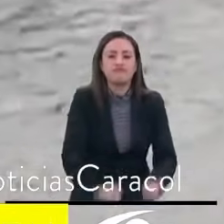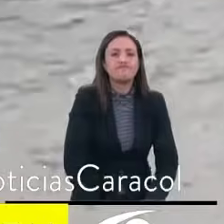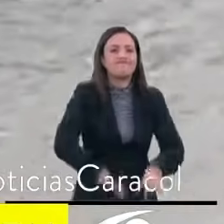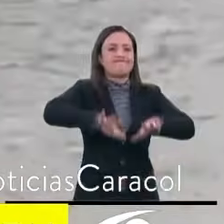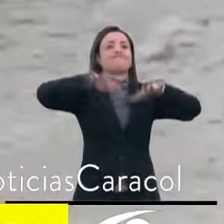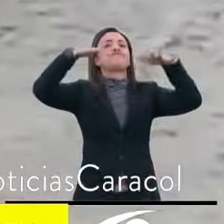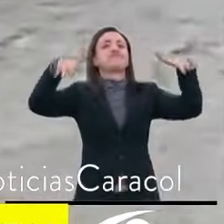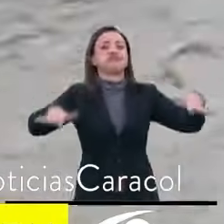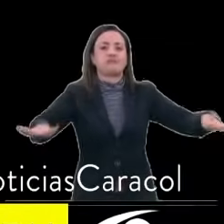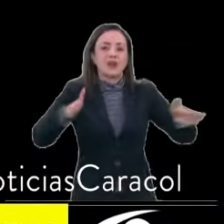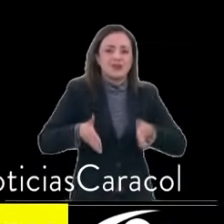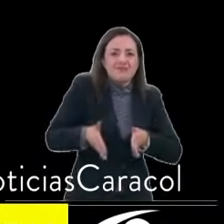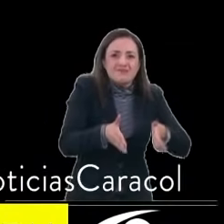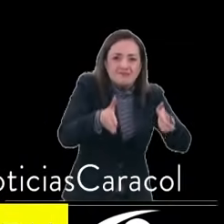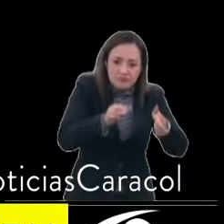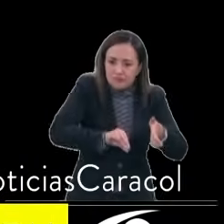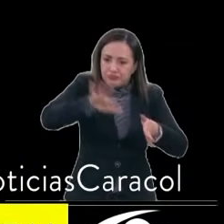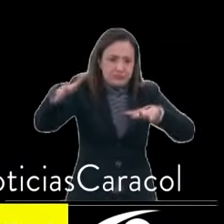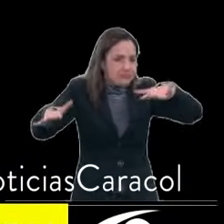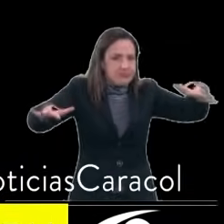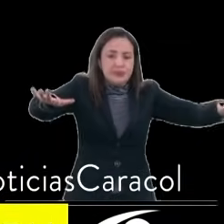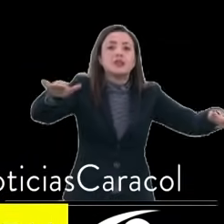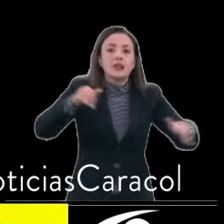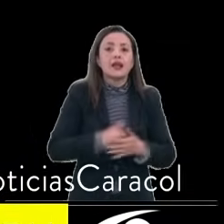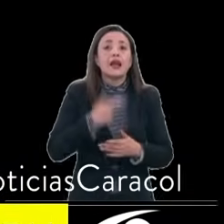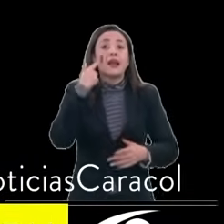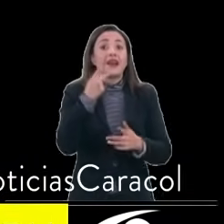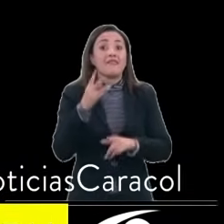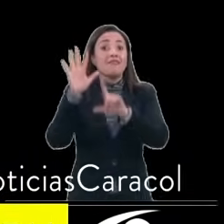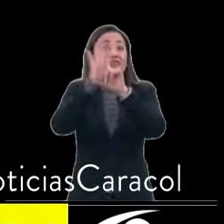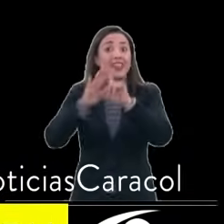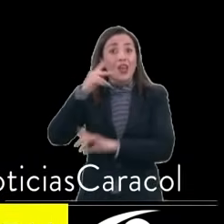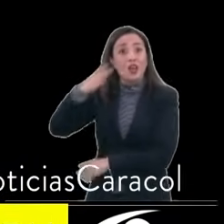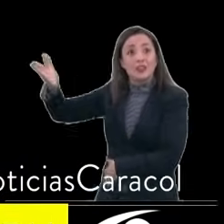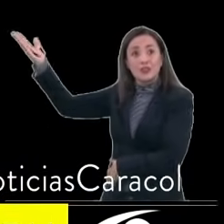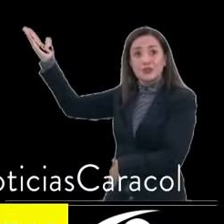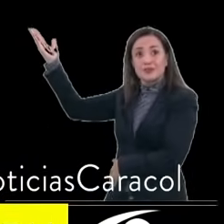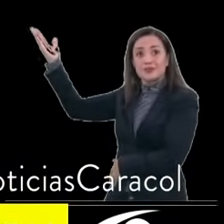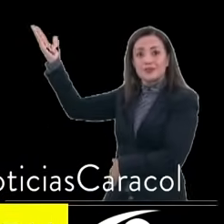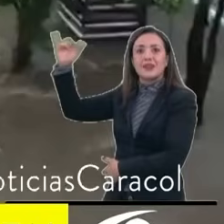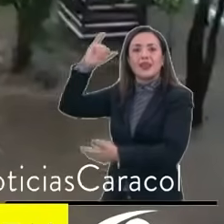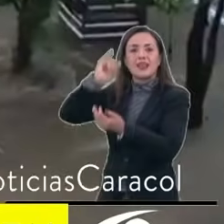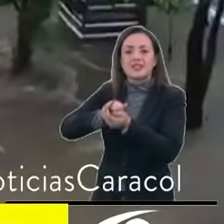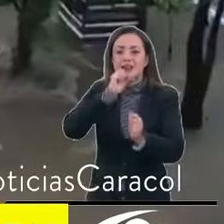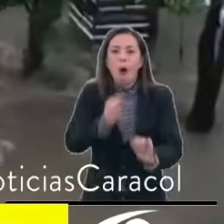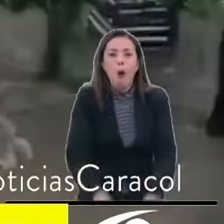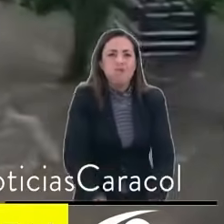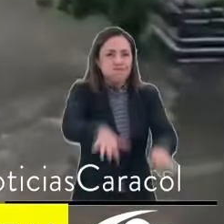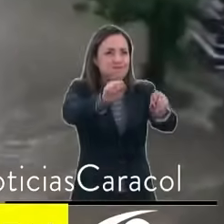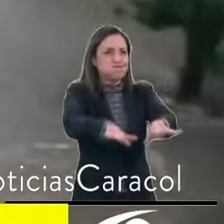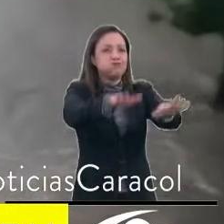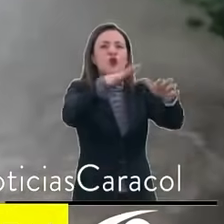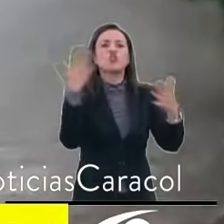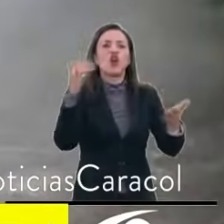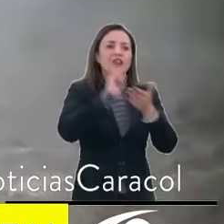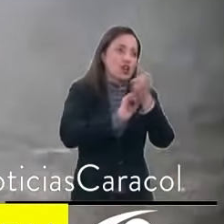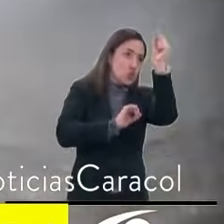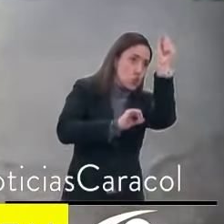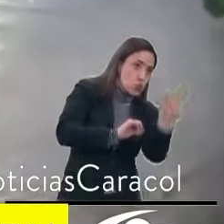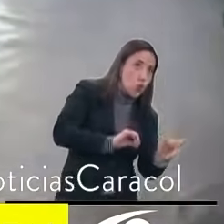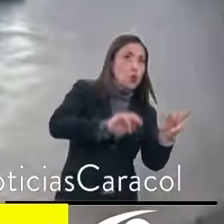varios canales. En los videos se observa cómo las inundaciones en diferentes barrios del sur y el